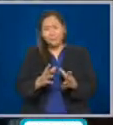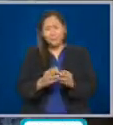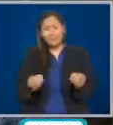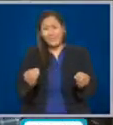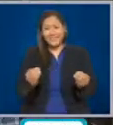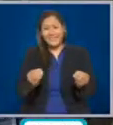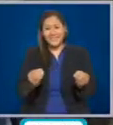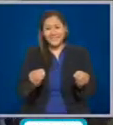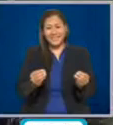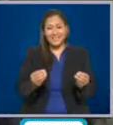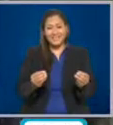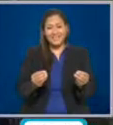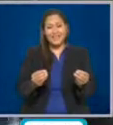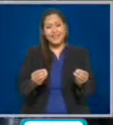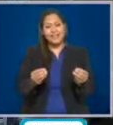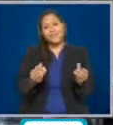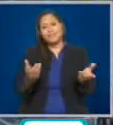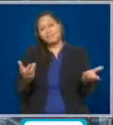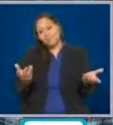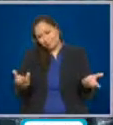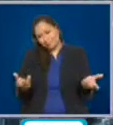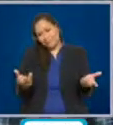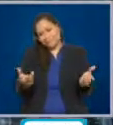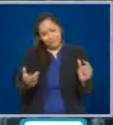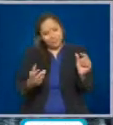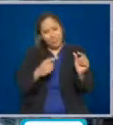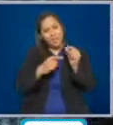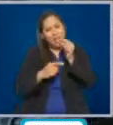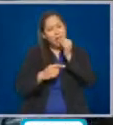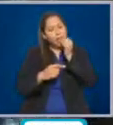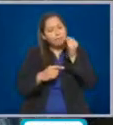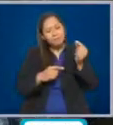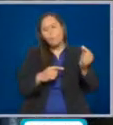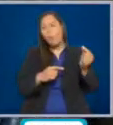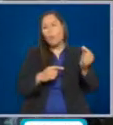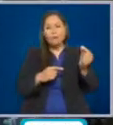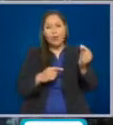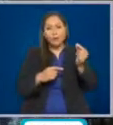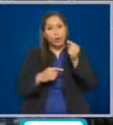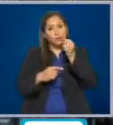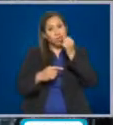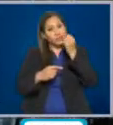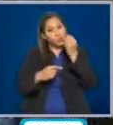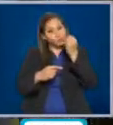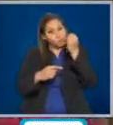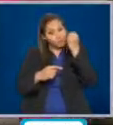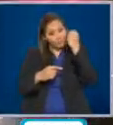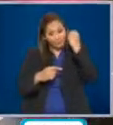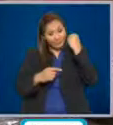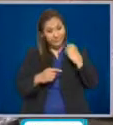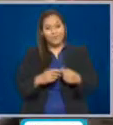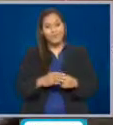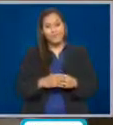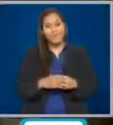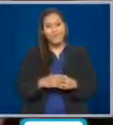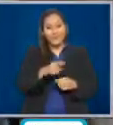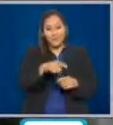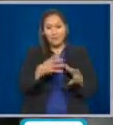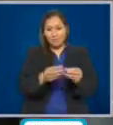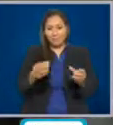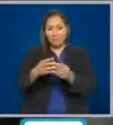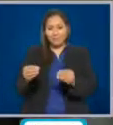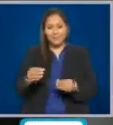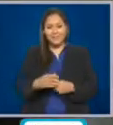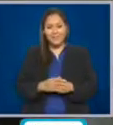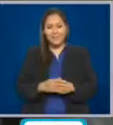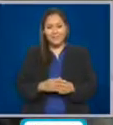Desapareció. Oiga, pues es que sí lo está gustando con ganas. No, si le digo que tenga cuidado, va a desaparecer aquí. También puede